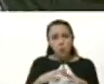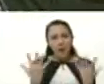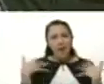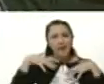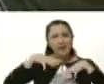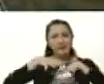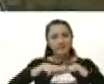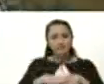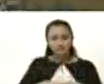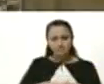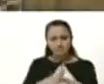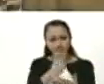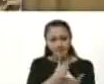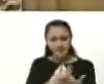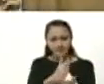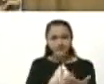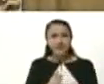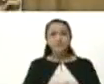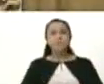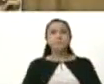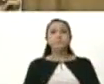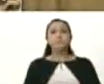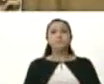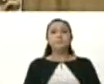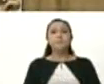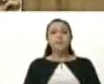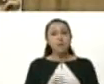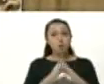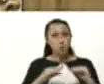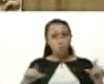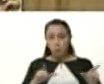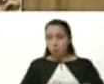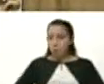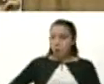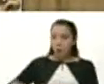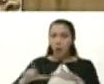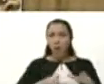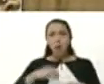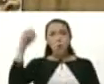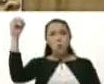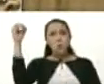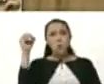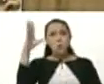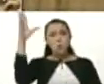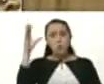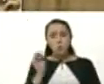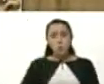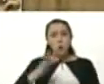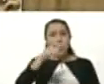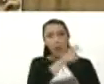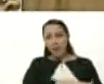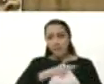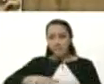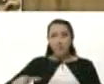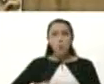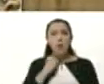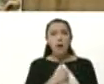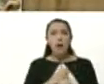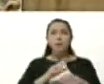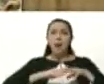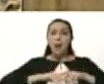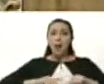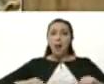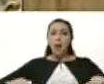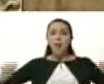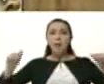Caroní. Está allá y está aquí, en el lucero que alumbra la suerte de los mineros y en la